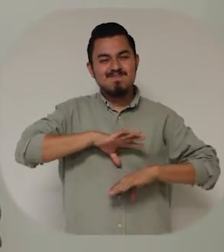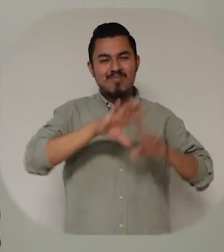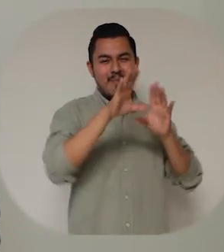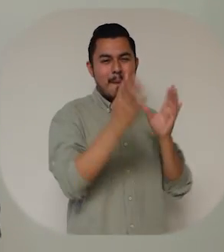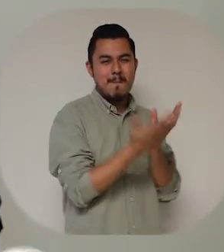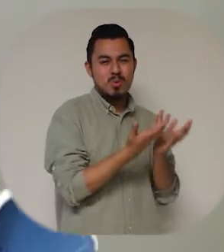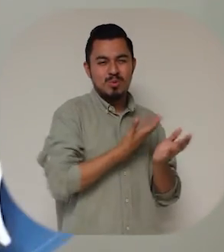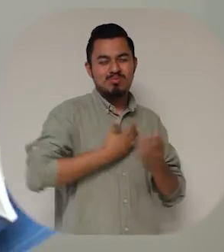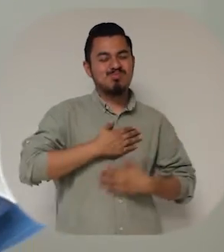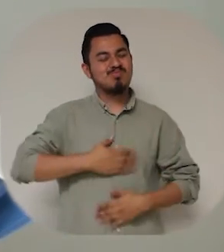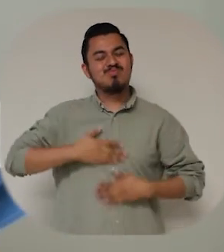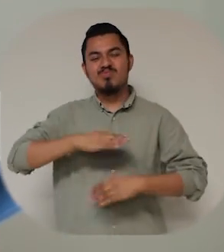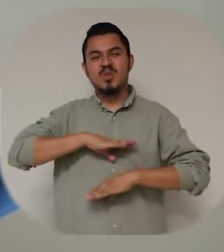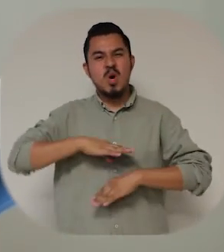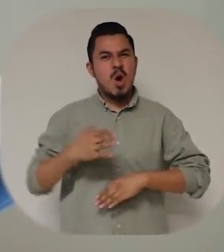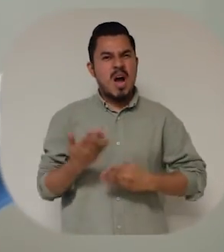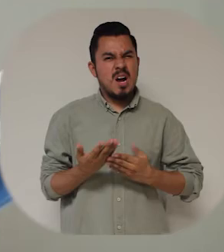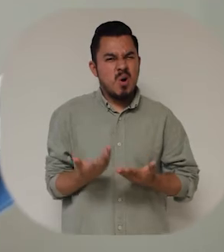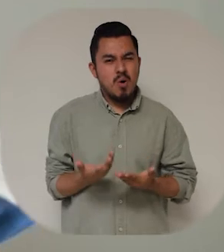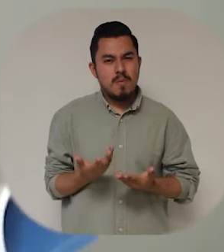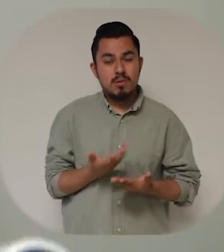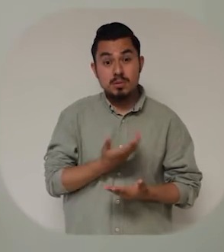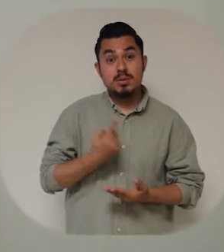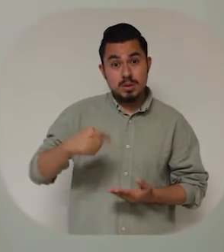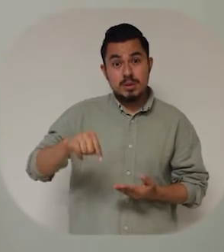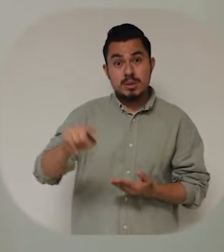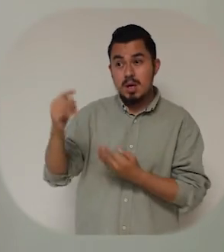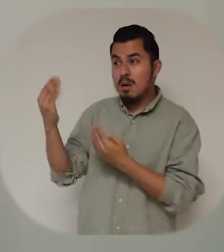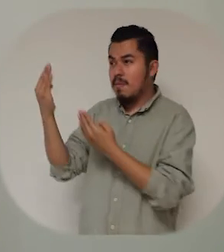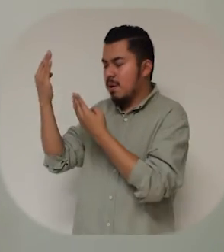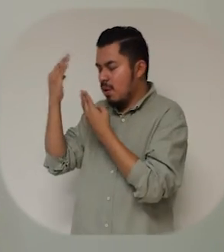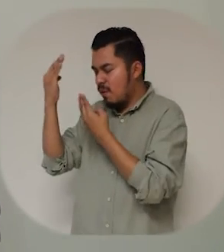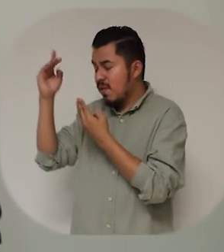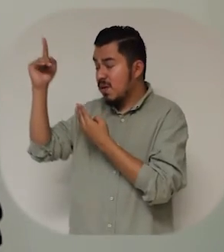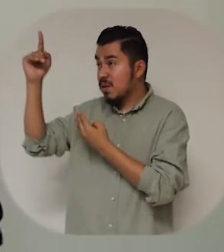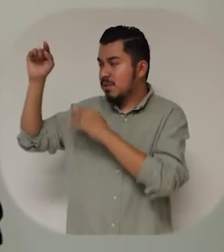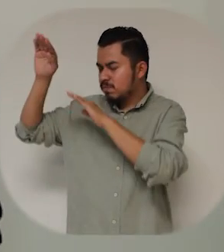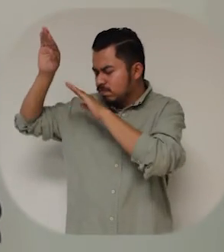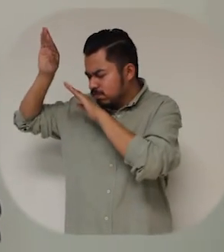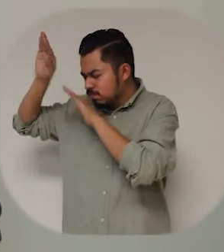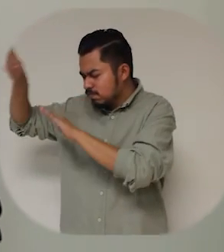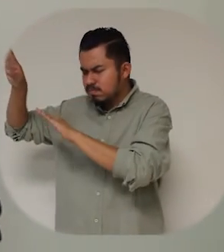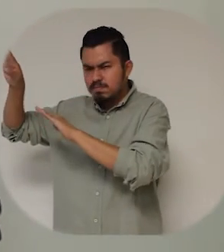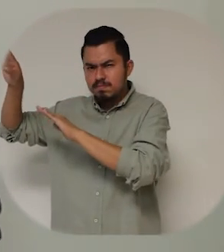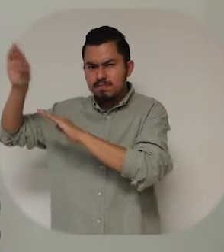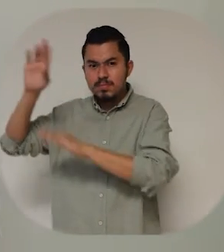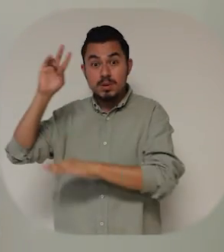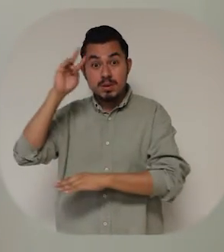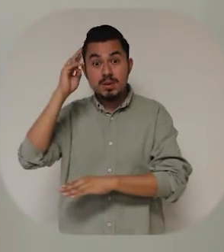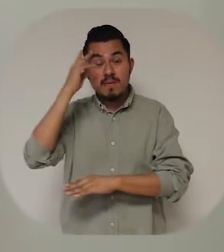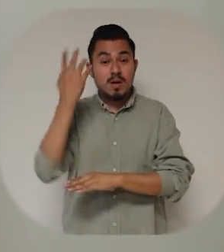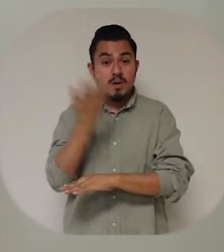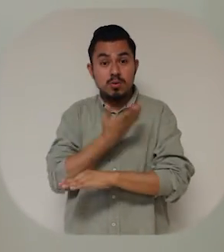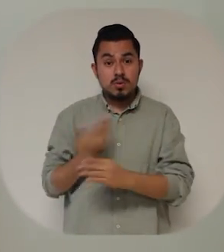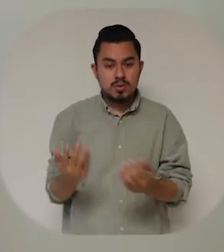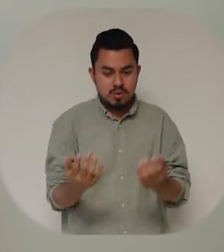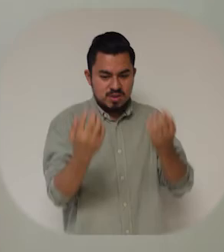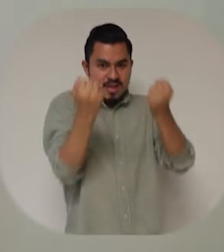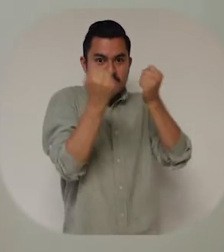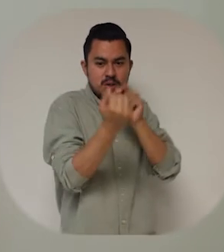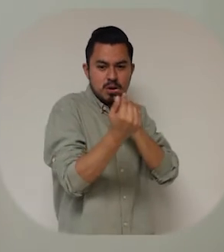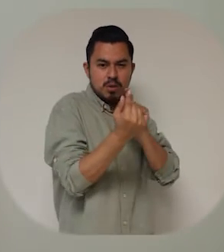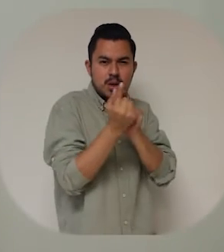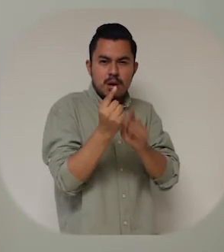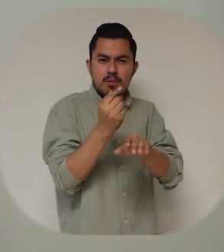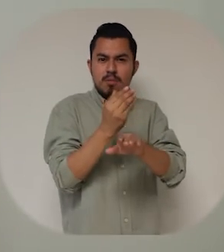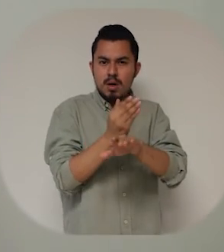hacemos? Siempre con obediencia, siempre con temor y temblor. Es decir, vamos conociendo esta salvación, vamos disfrutando